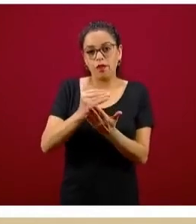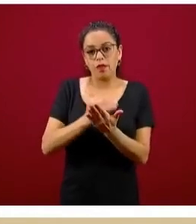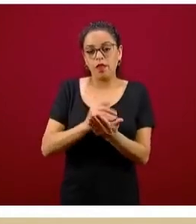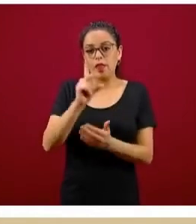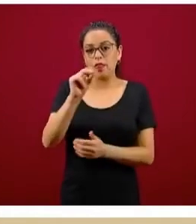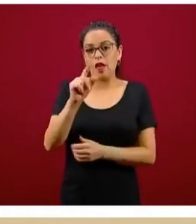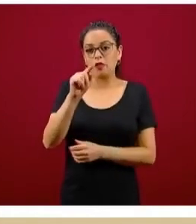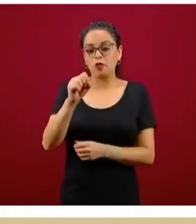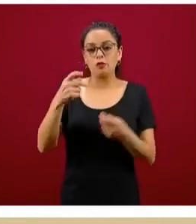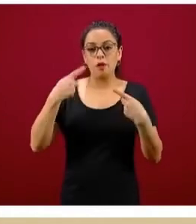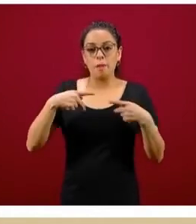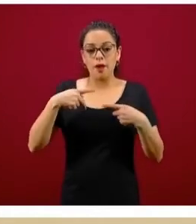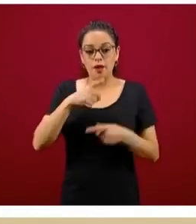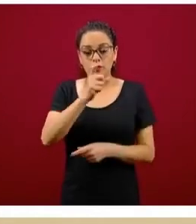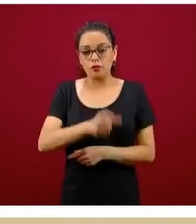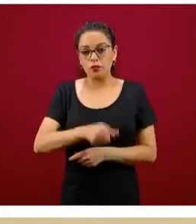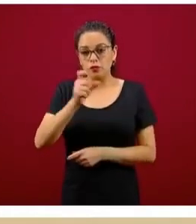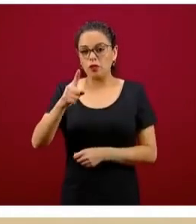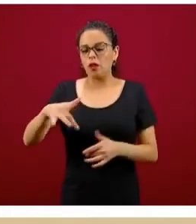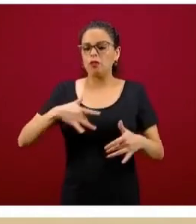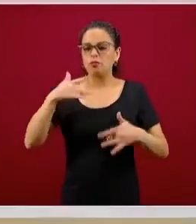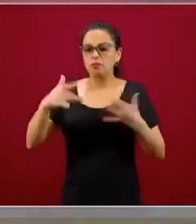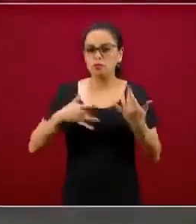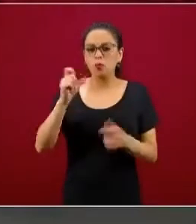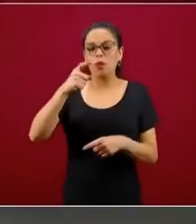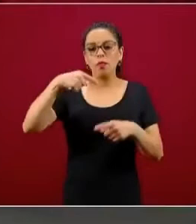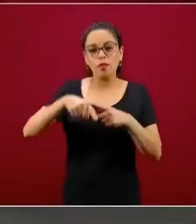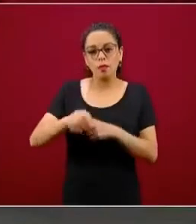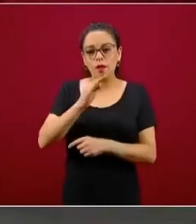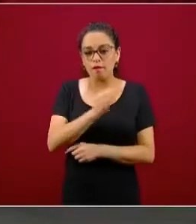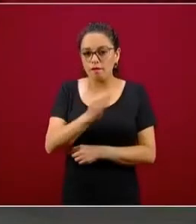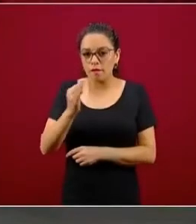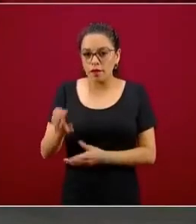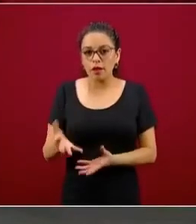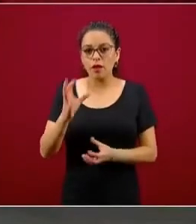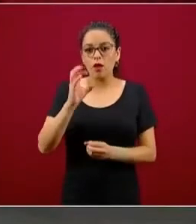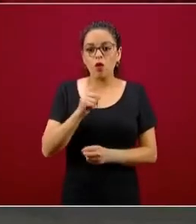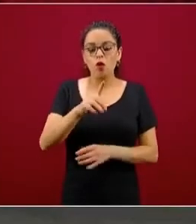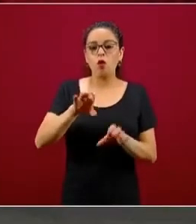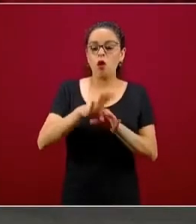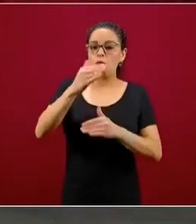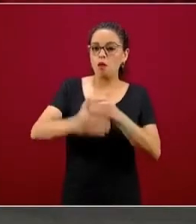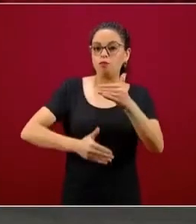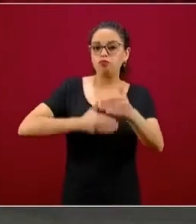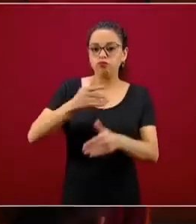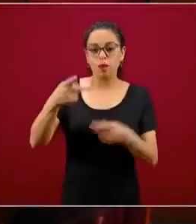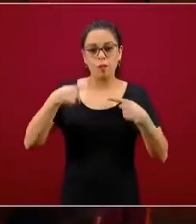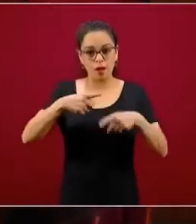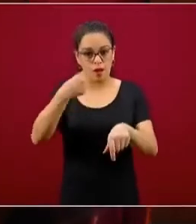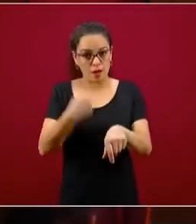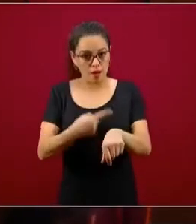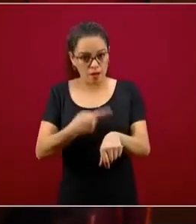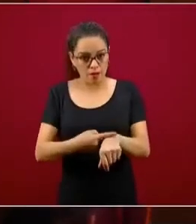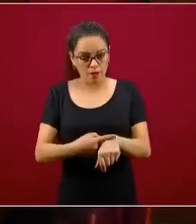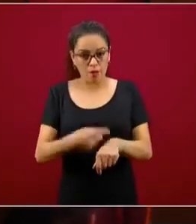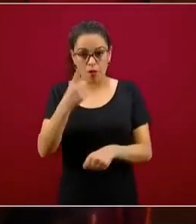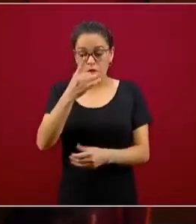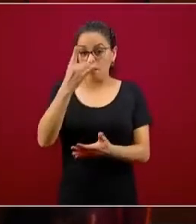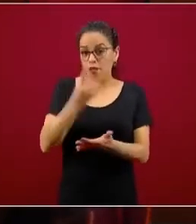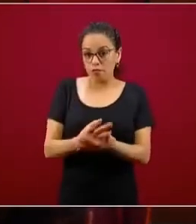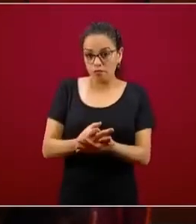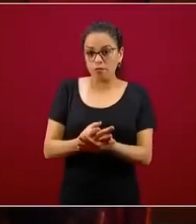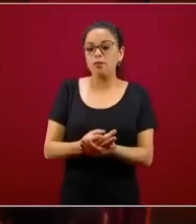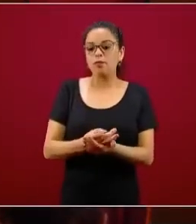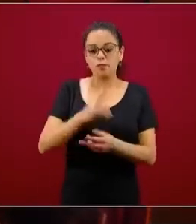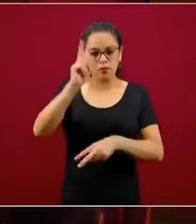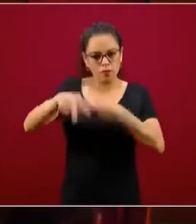su patología, signos, síntomas, fechas de inicio o dan una evolución al paciente, sino solamente realizan la acción